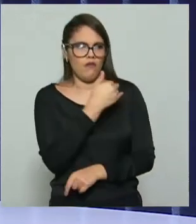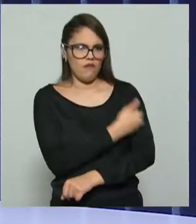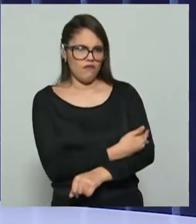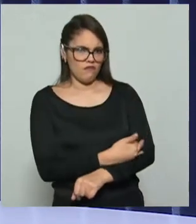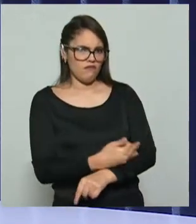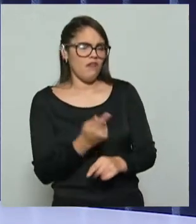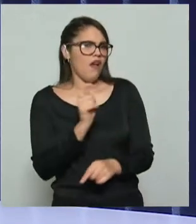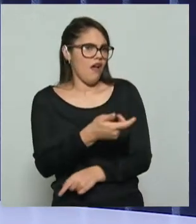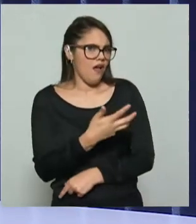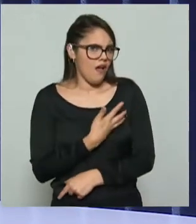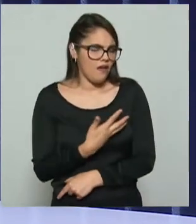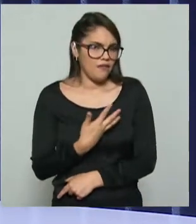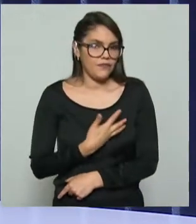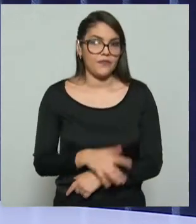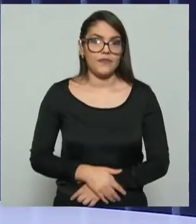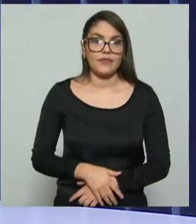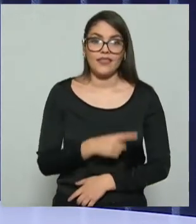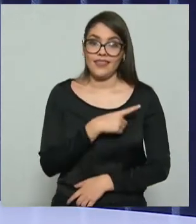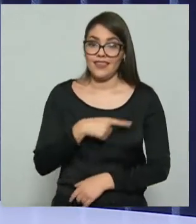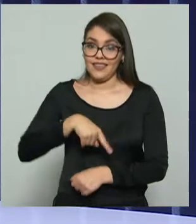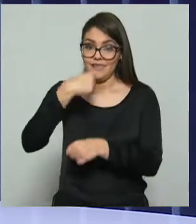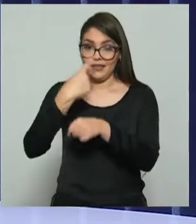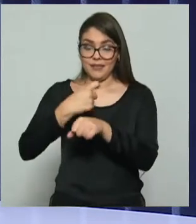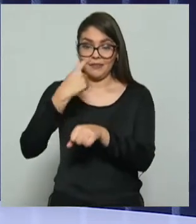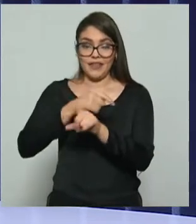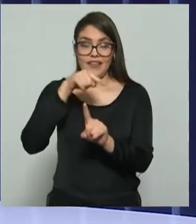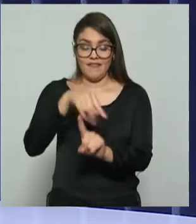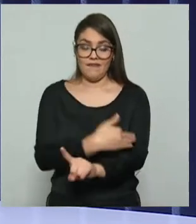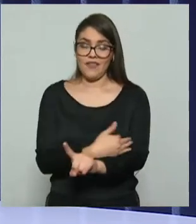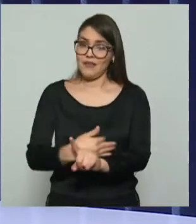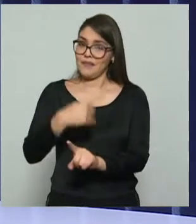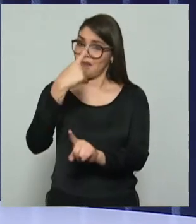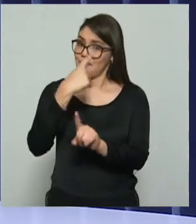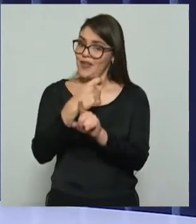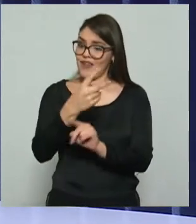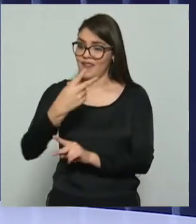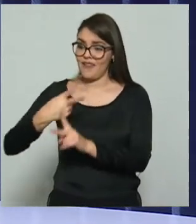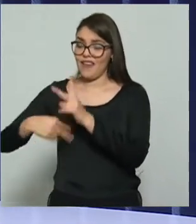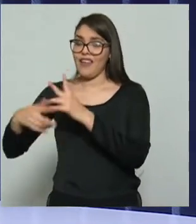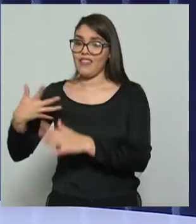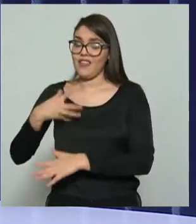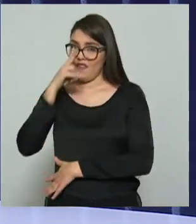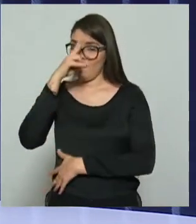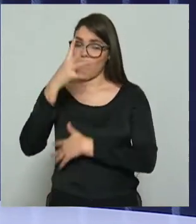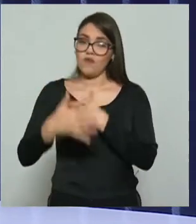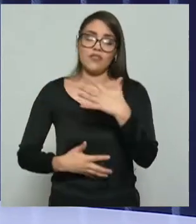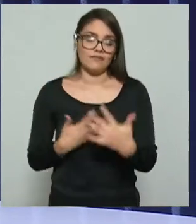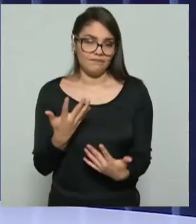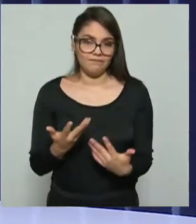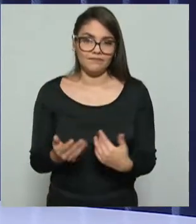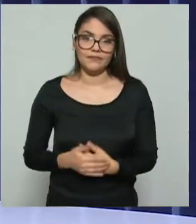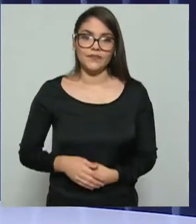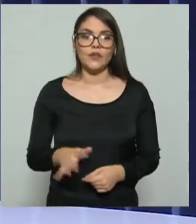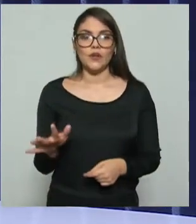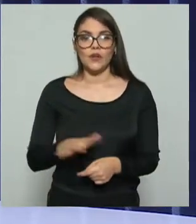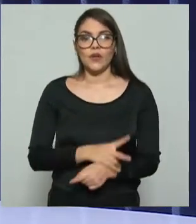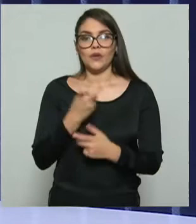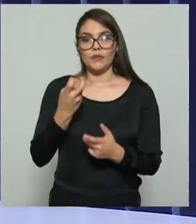de su casa. Recuerde usted que es la principal y la primera instancia social en donde se genera violencia, pues es en la familia. Así que